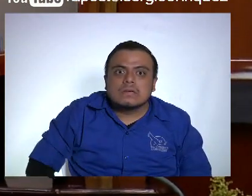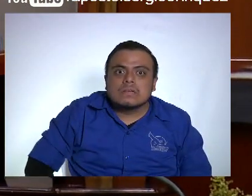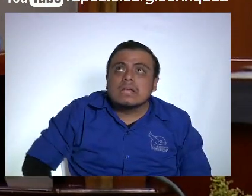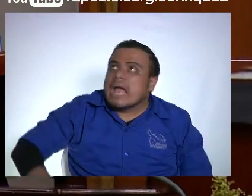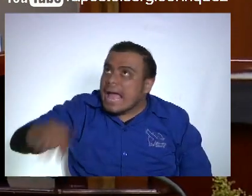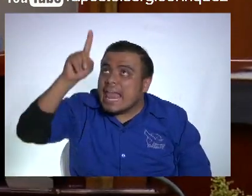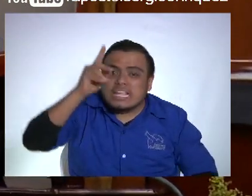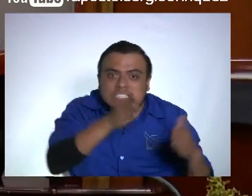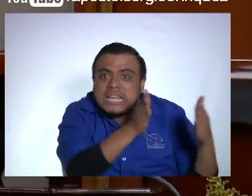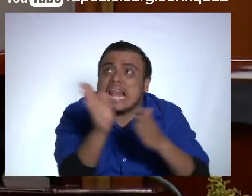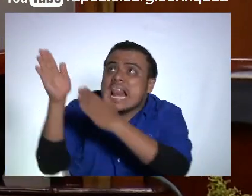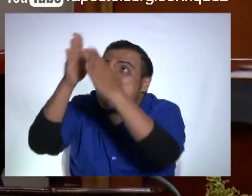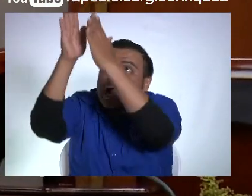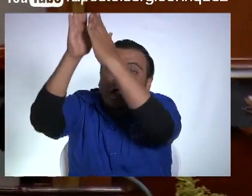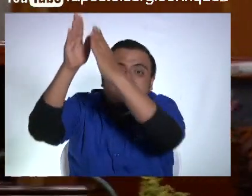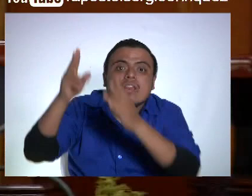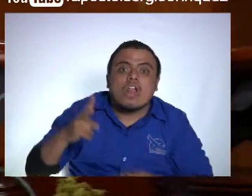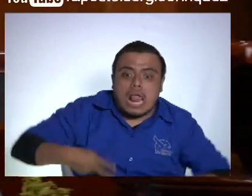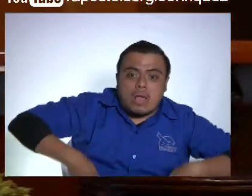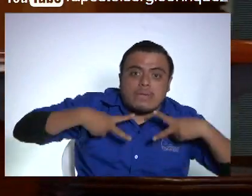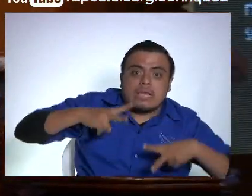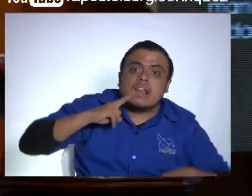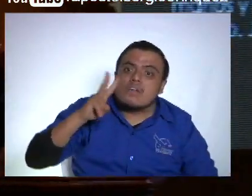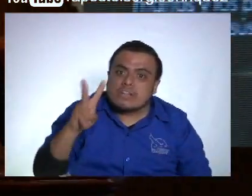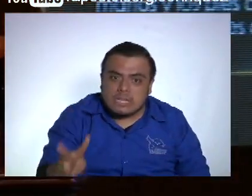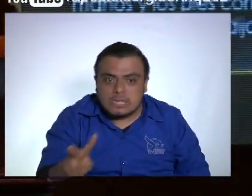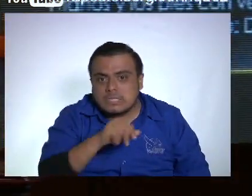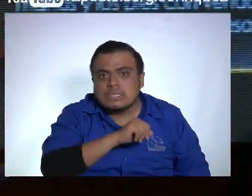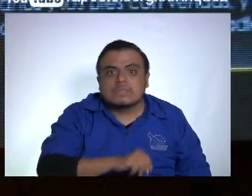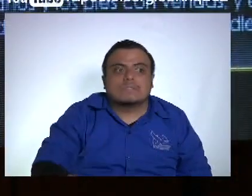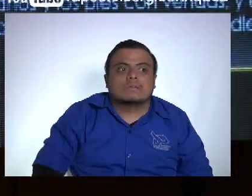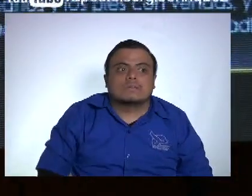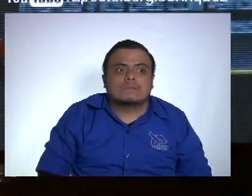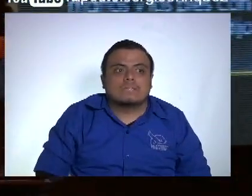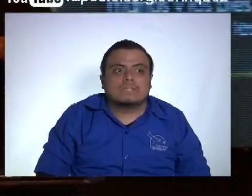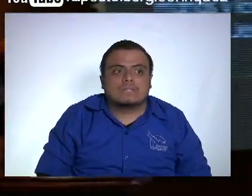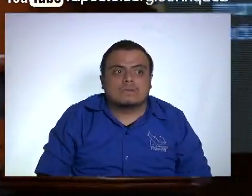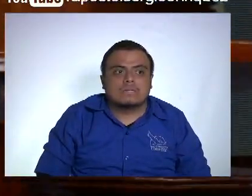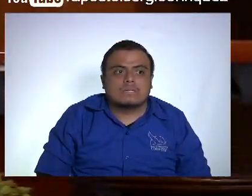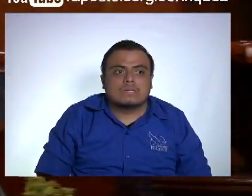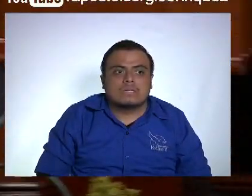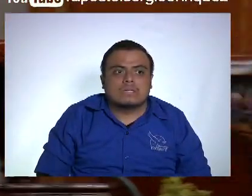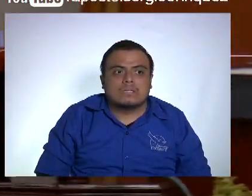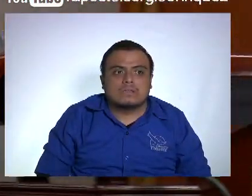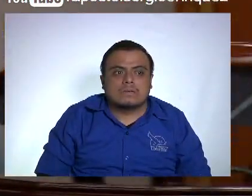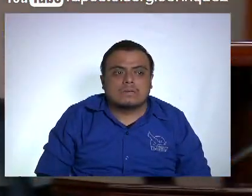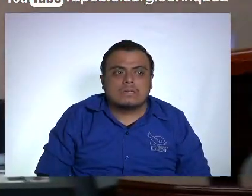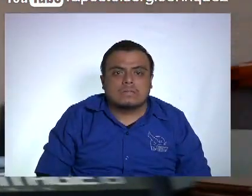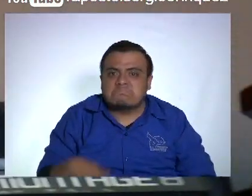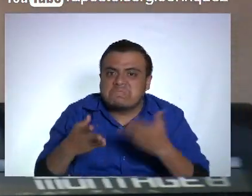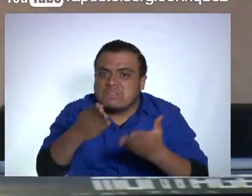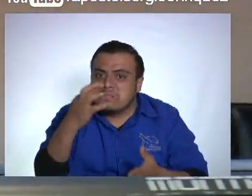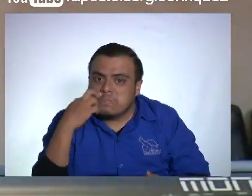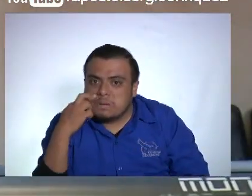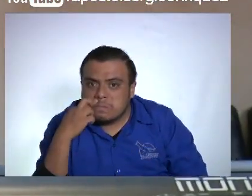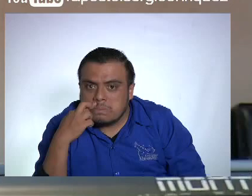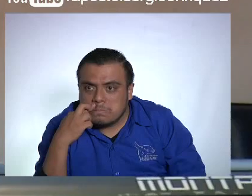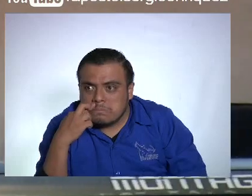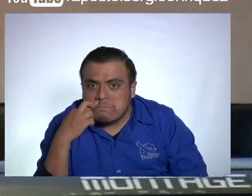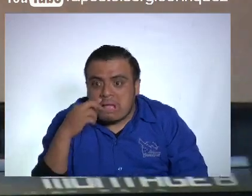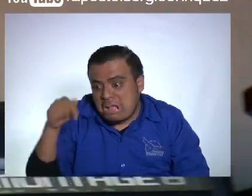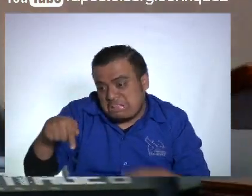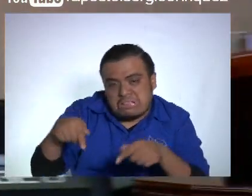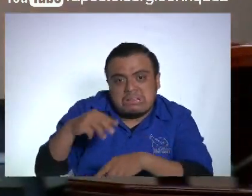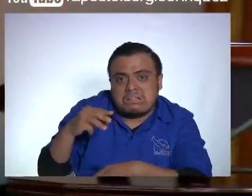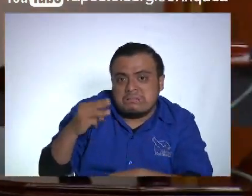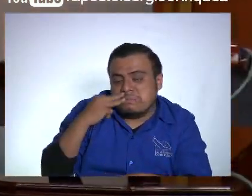el camino, la vida y la verdad. Y no te voy a defraudar. Tal vez tu padre secular te defraudó,